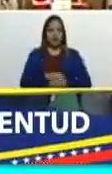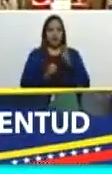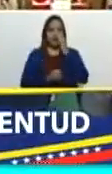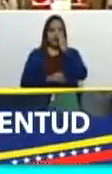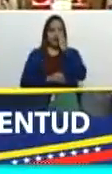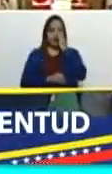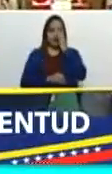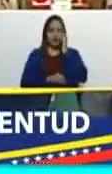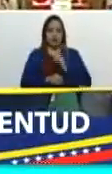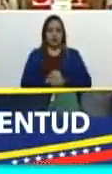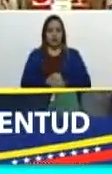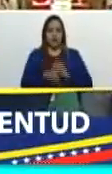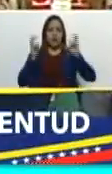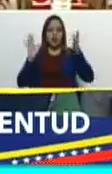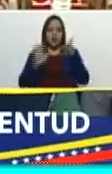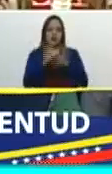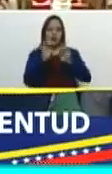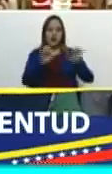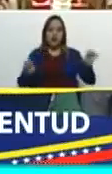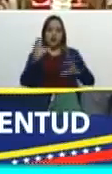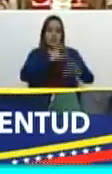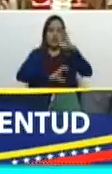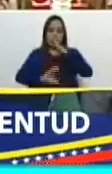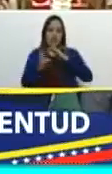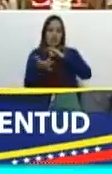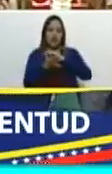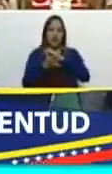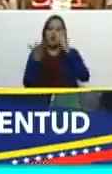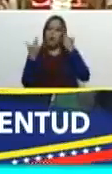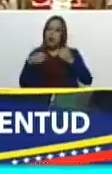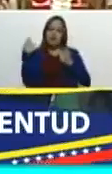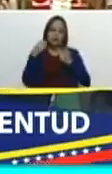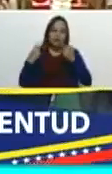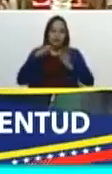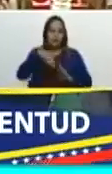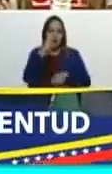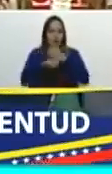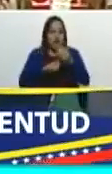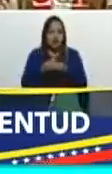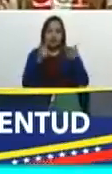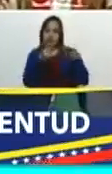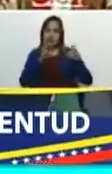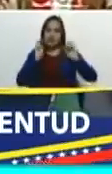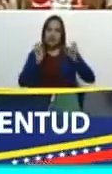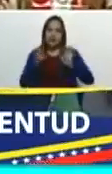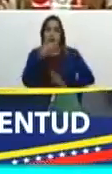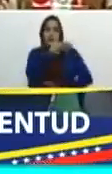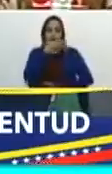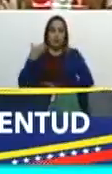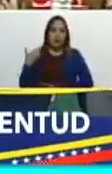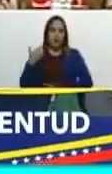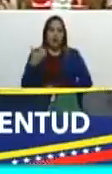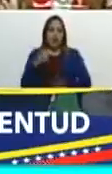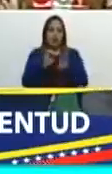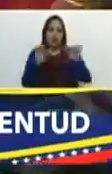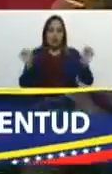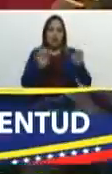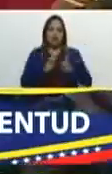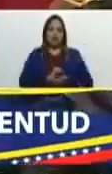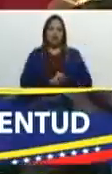de la educación, la ciencia y tecnología. ¿Cuántas cosas podemos hacer ahí? para mejorar la calidad de la educación,